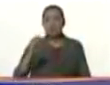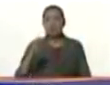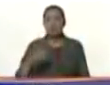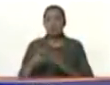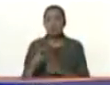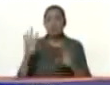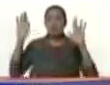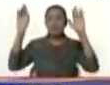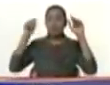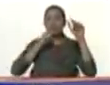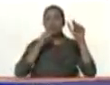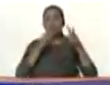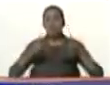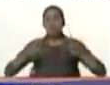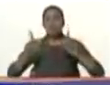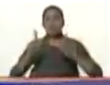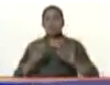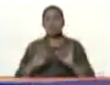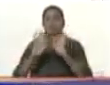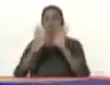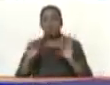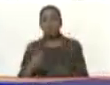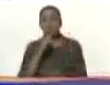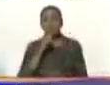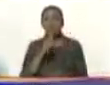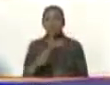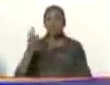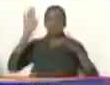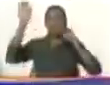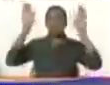Levanten la mano los que están listos para la rumba.